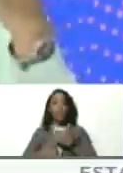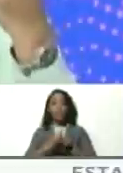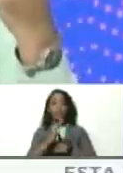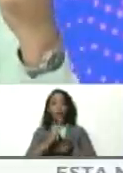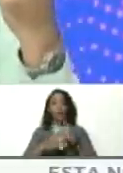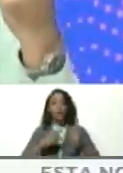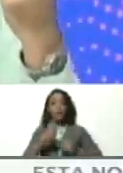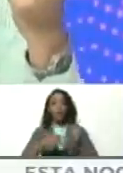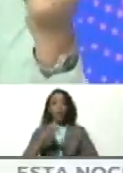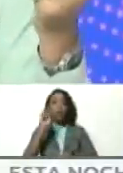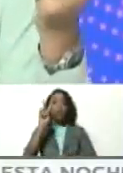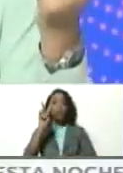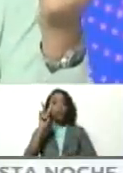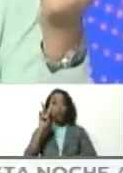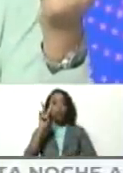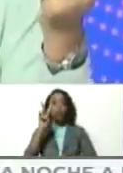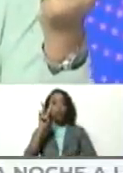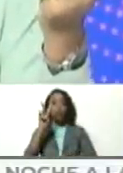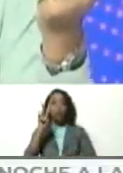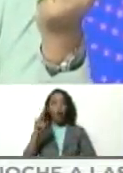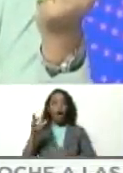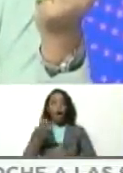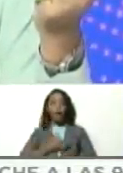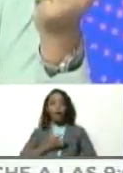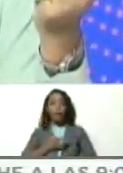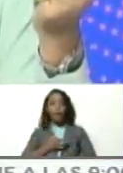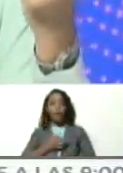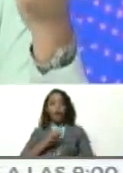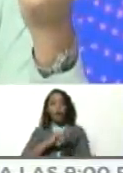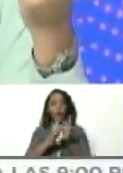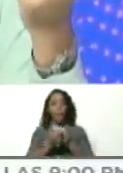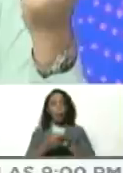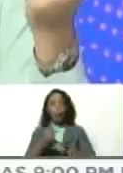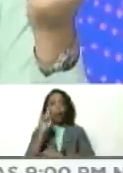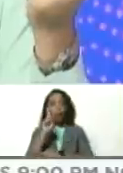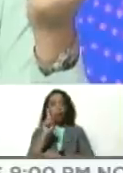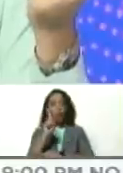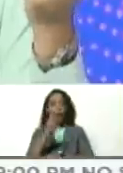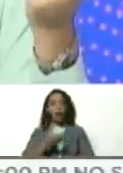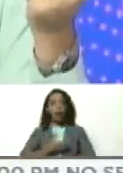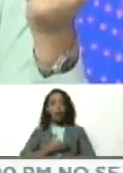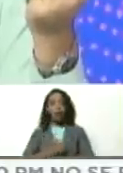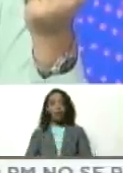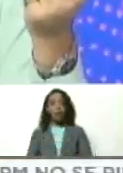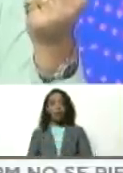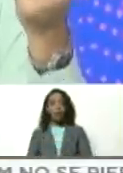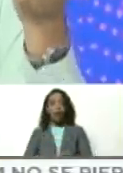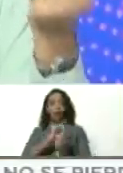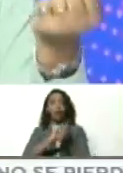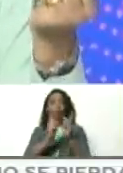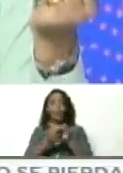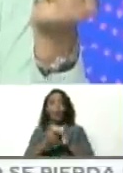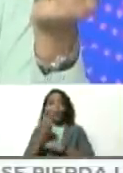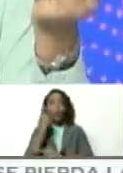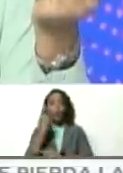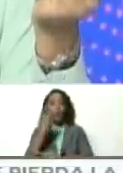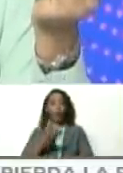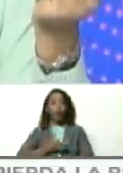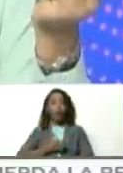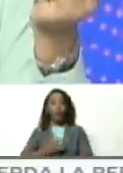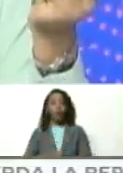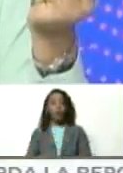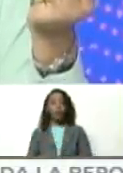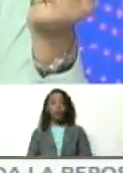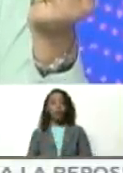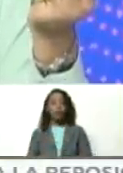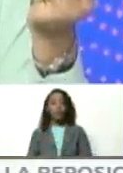Progresista ganó 2 alcaldías, Cambiemos ganó 1 alcaldía El Cambio ganó una alcaldía.